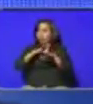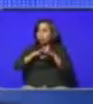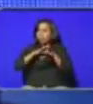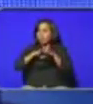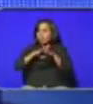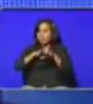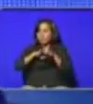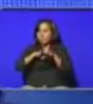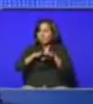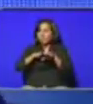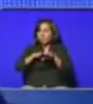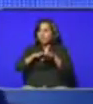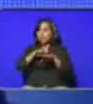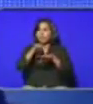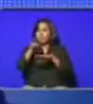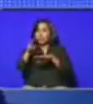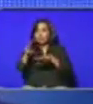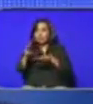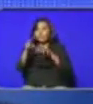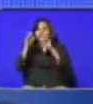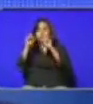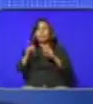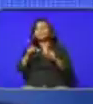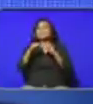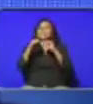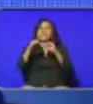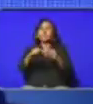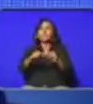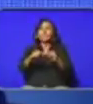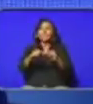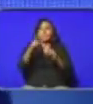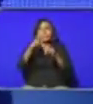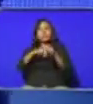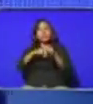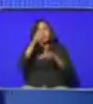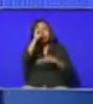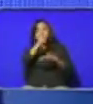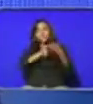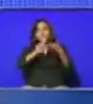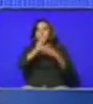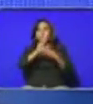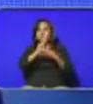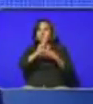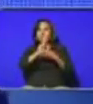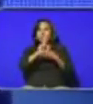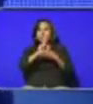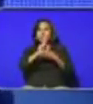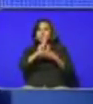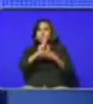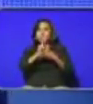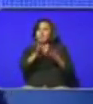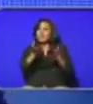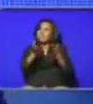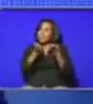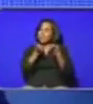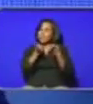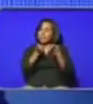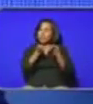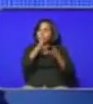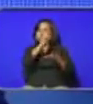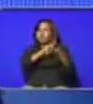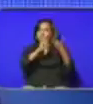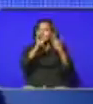formación, accesar al nivel universitario. Entonces lo que nosotros estaríamos recibiendo en la Universidad Tecnológica es un estudiante con muchas más oportunidades de